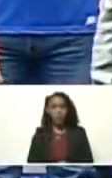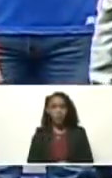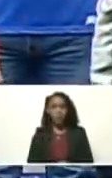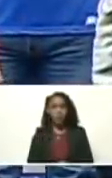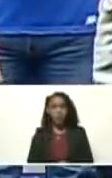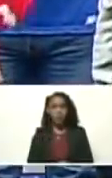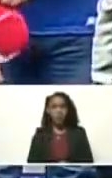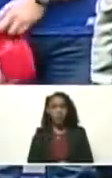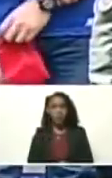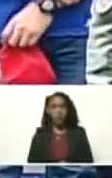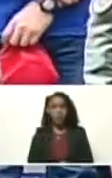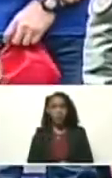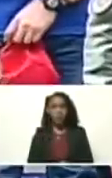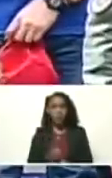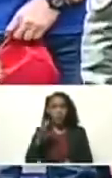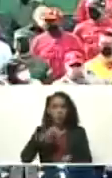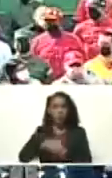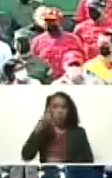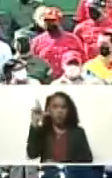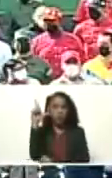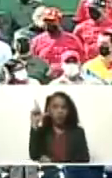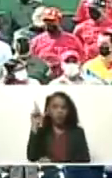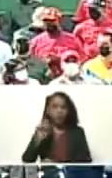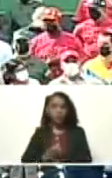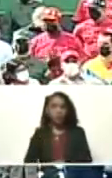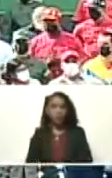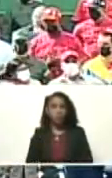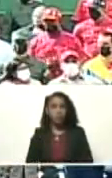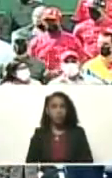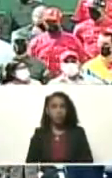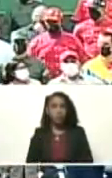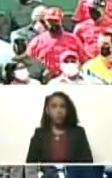Adolfo Estado Lara.